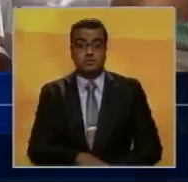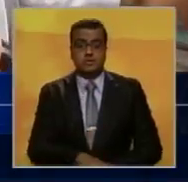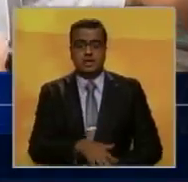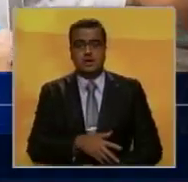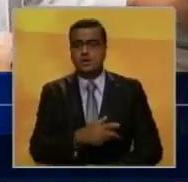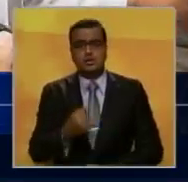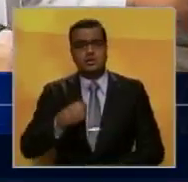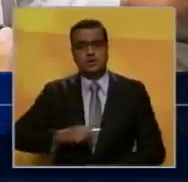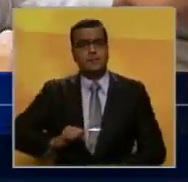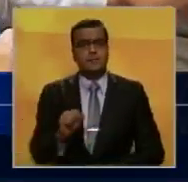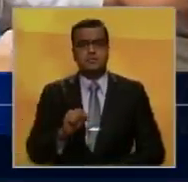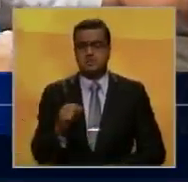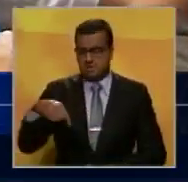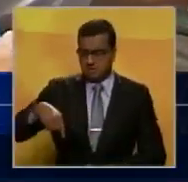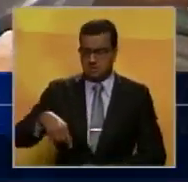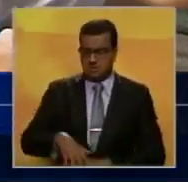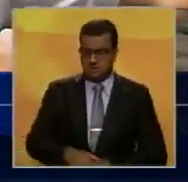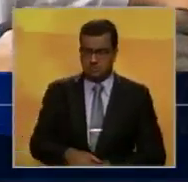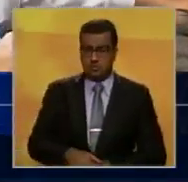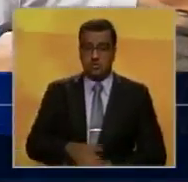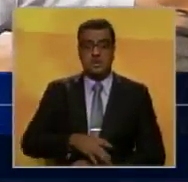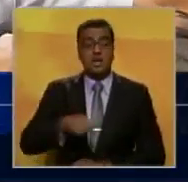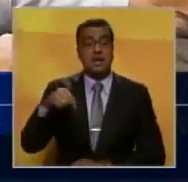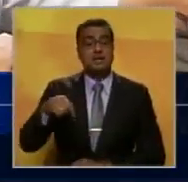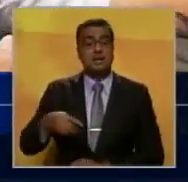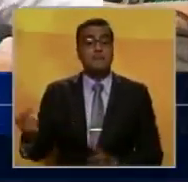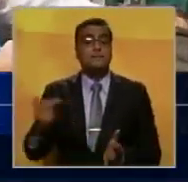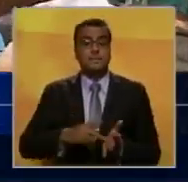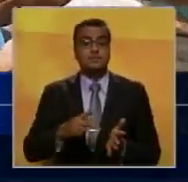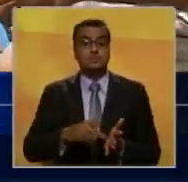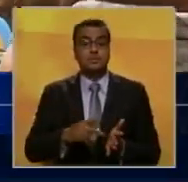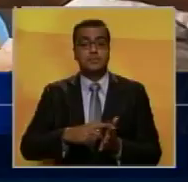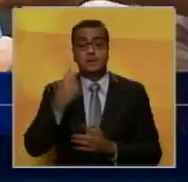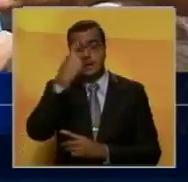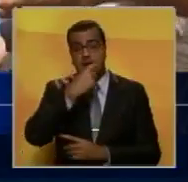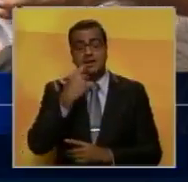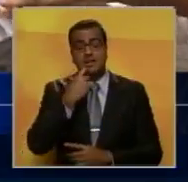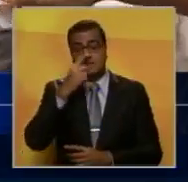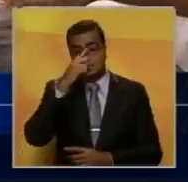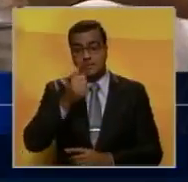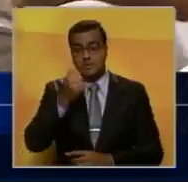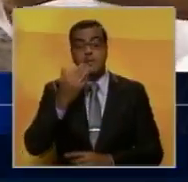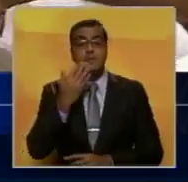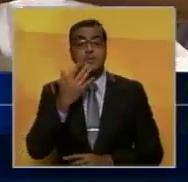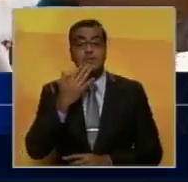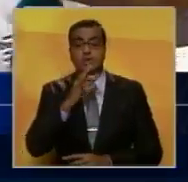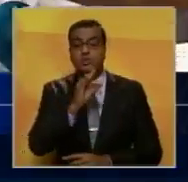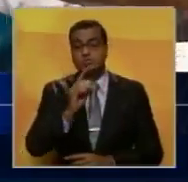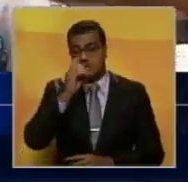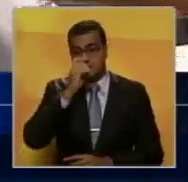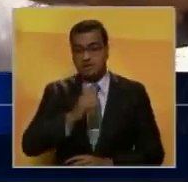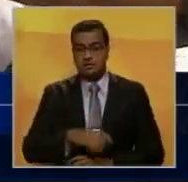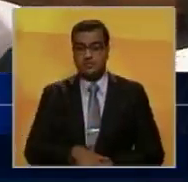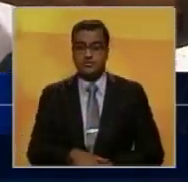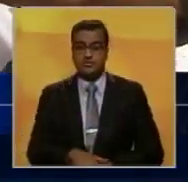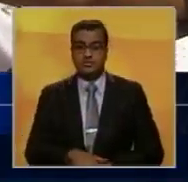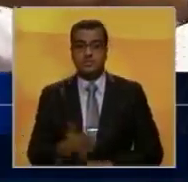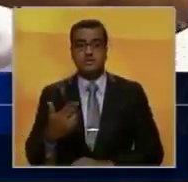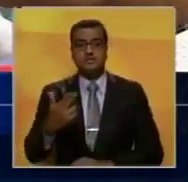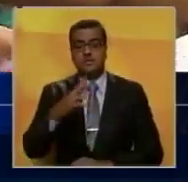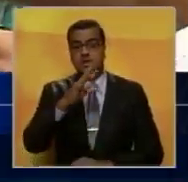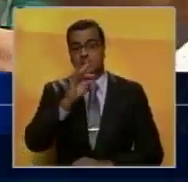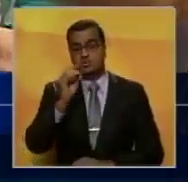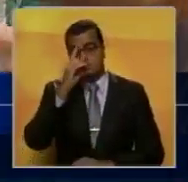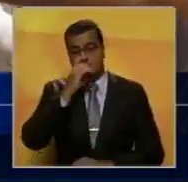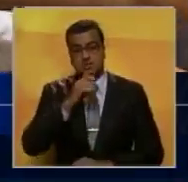no tendría policías aquí. Estaría aquí apersonándome para darle la cara a este abuelo, por ejemplo, que tiene 80 años, taxista de 80